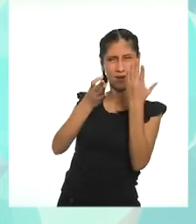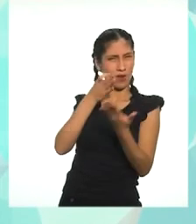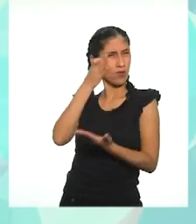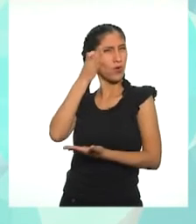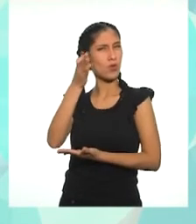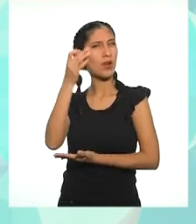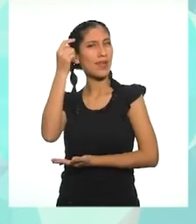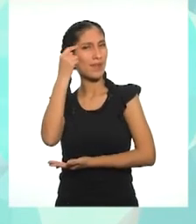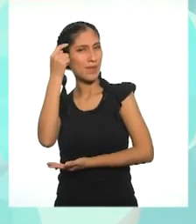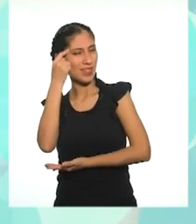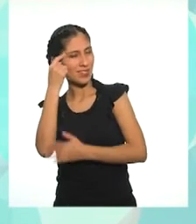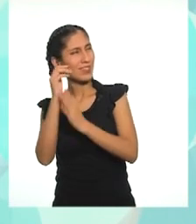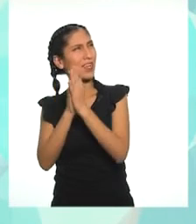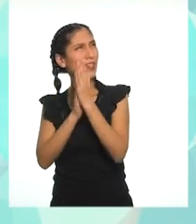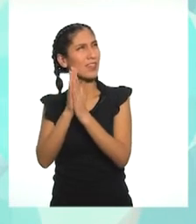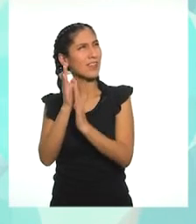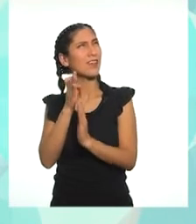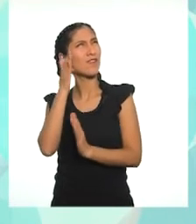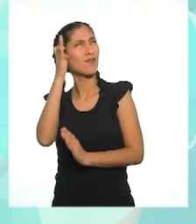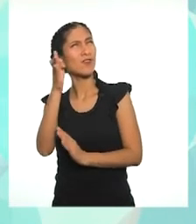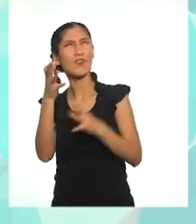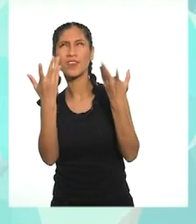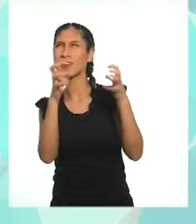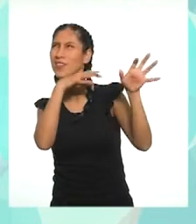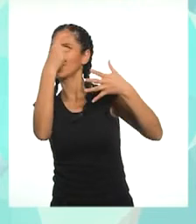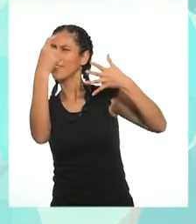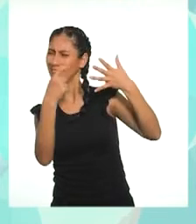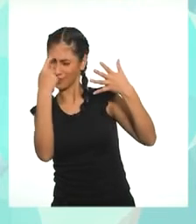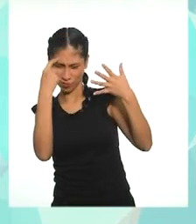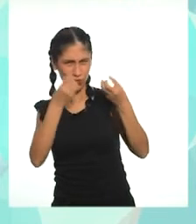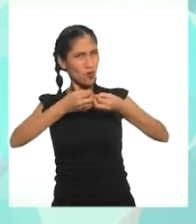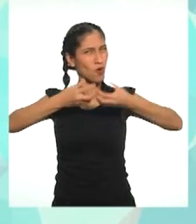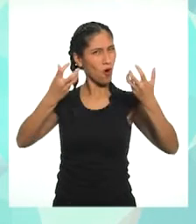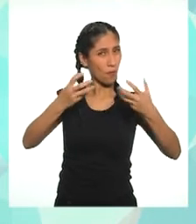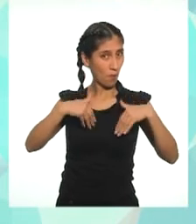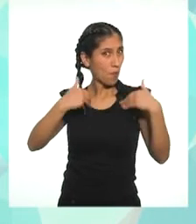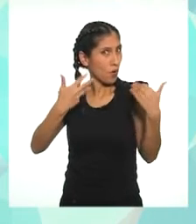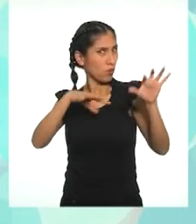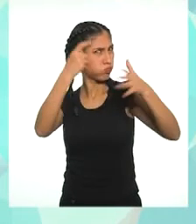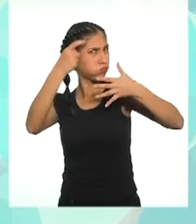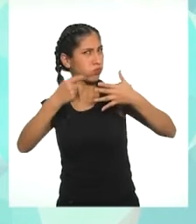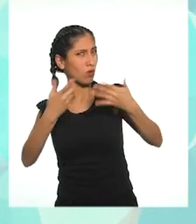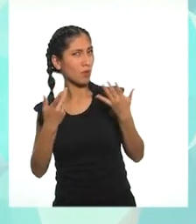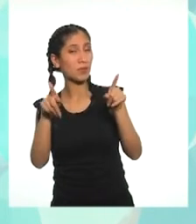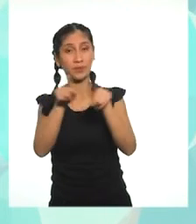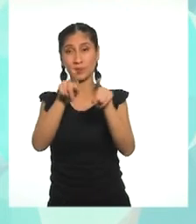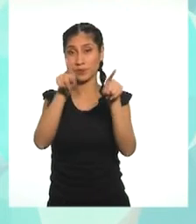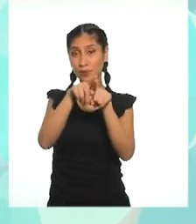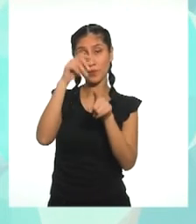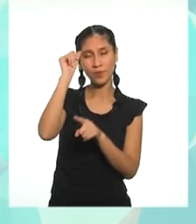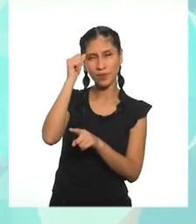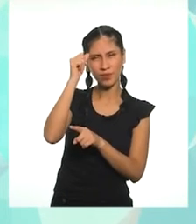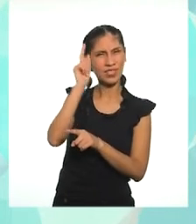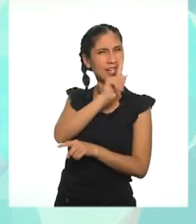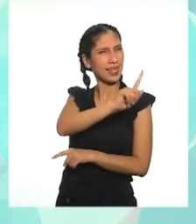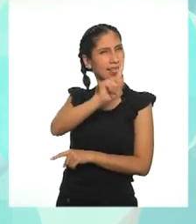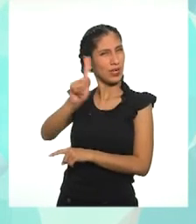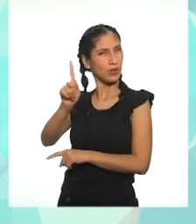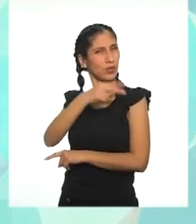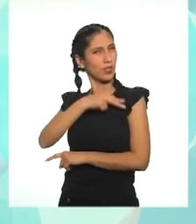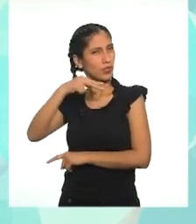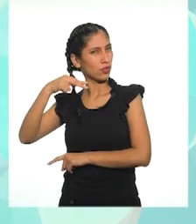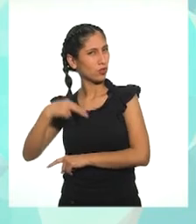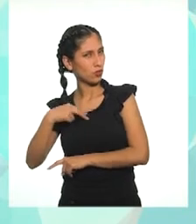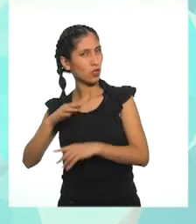las oportunidades y las posibilidades que tenemos. Además, recordemos que cada uno de